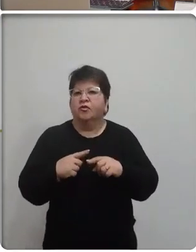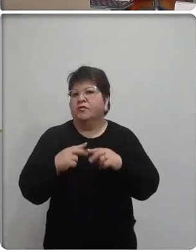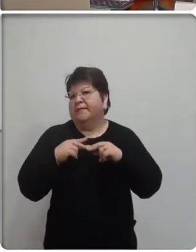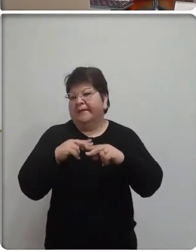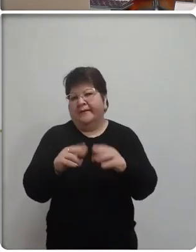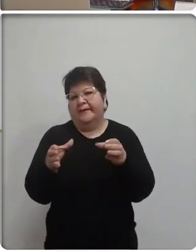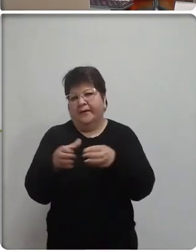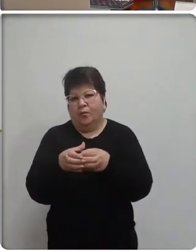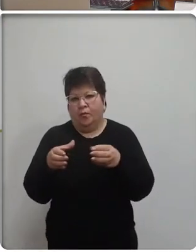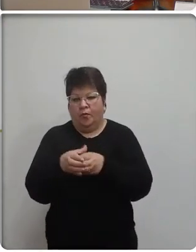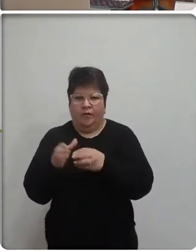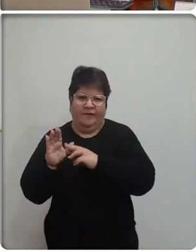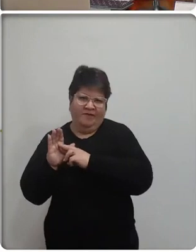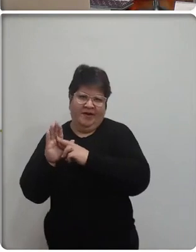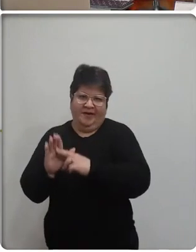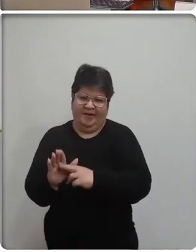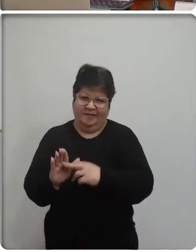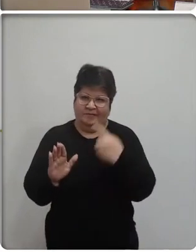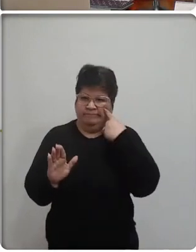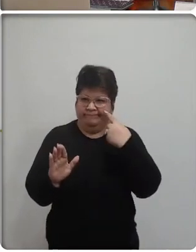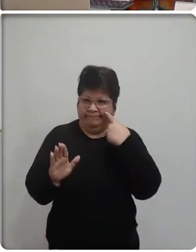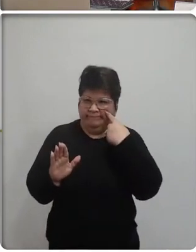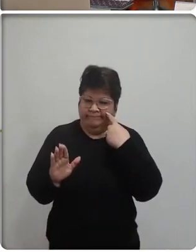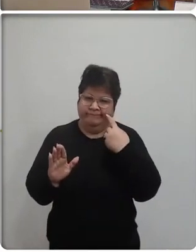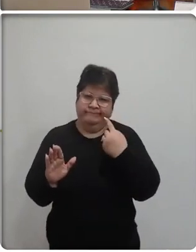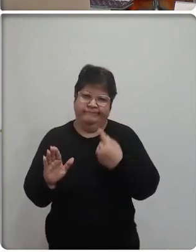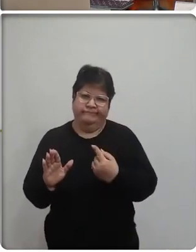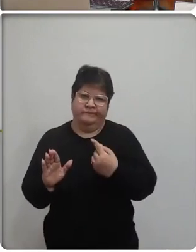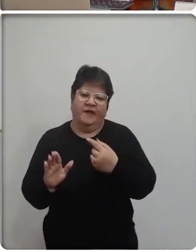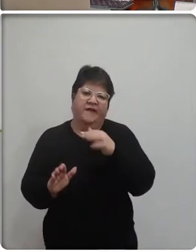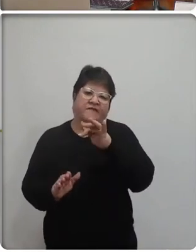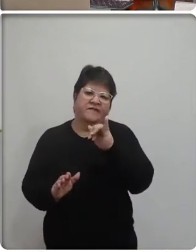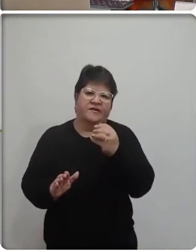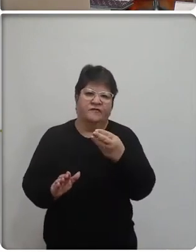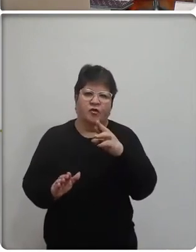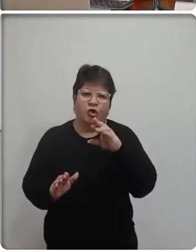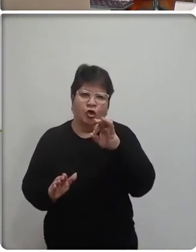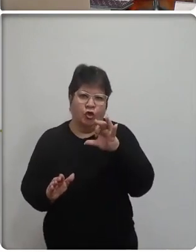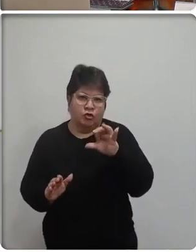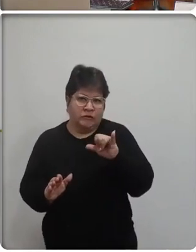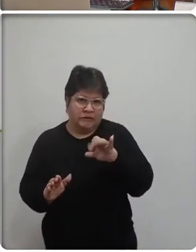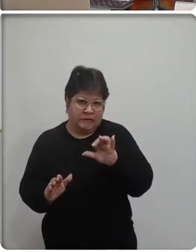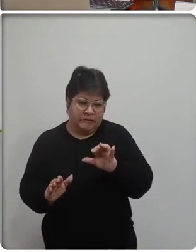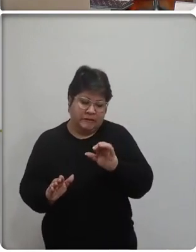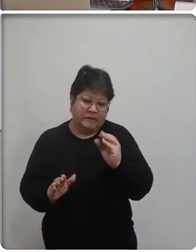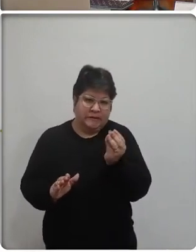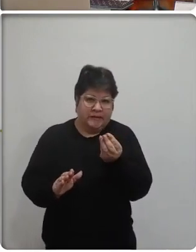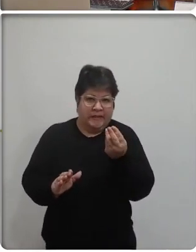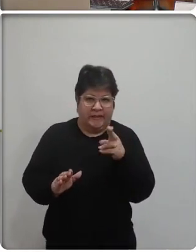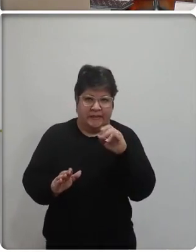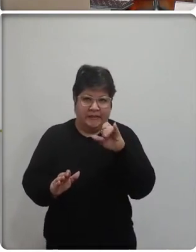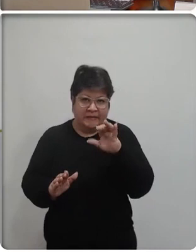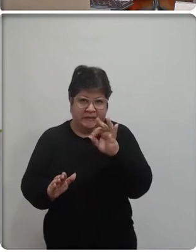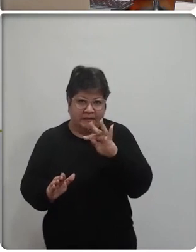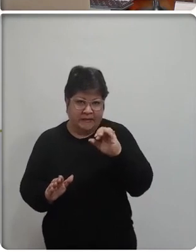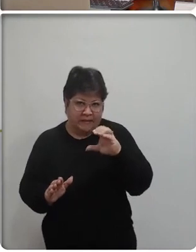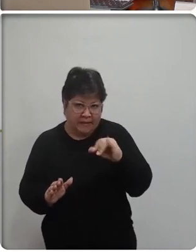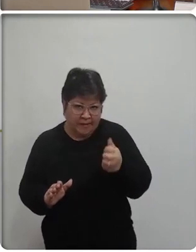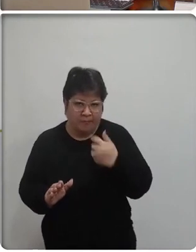de referencia, fibrosis quística, aquello que teníamos como una gran bolsa, que